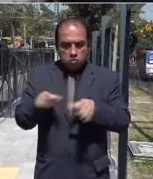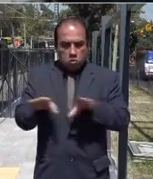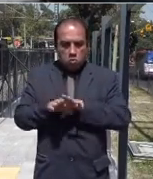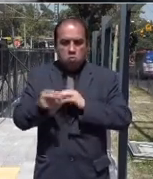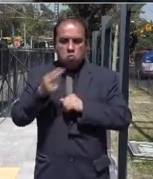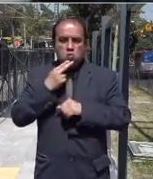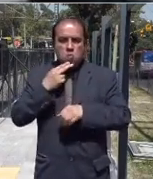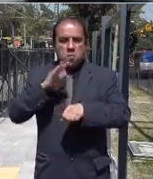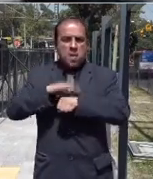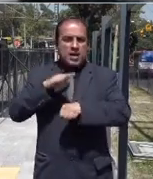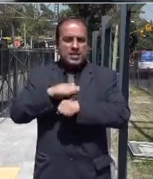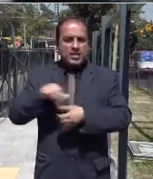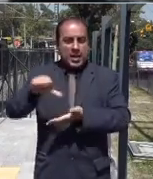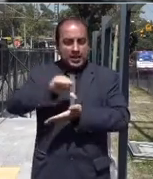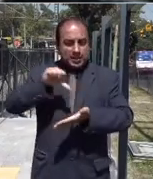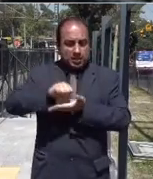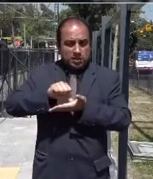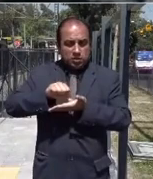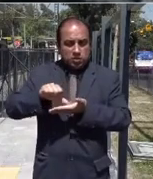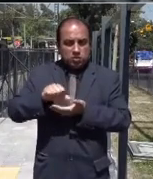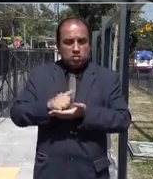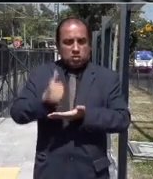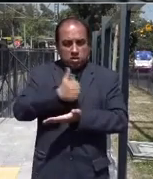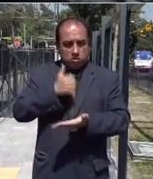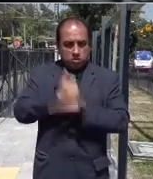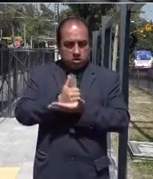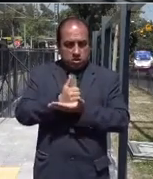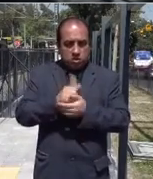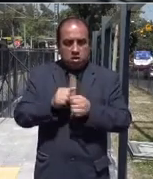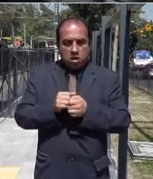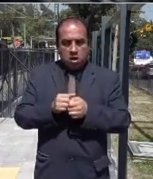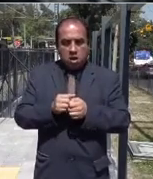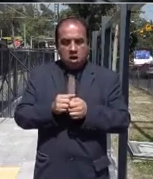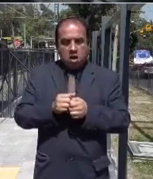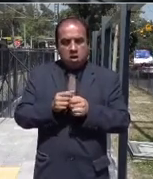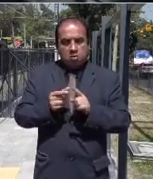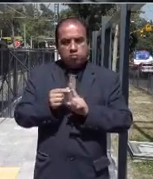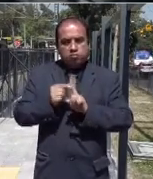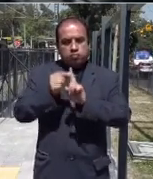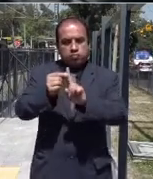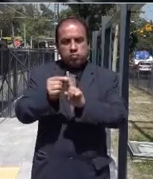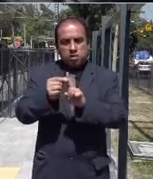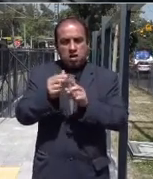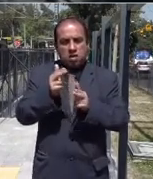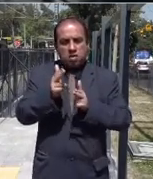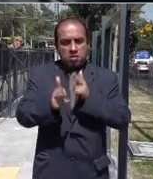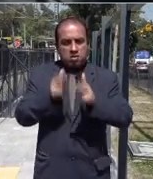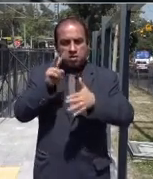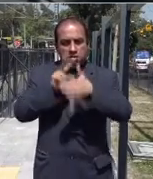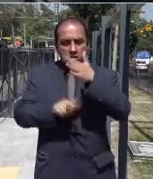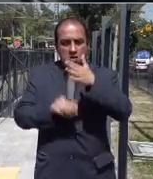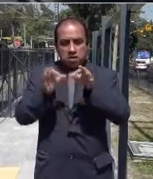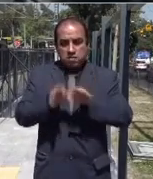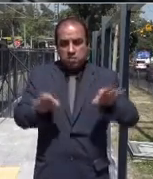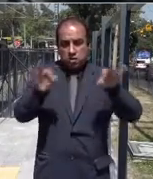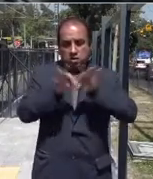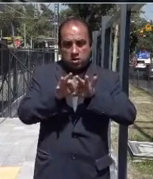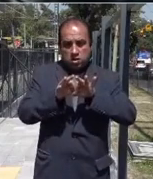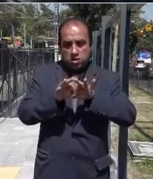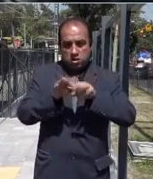ciudad. El trayecto del tren ligero es clave en la movilidad de la ciudad porque conecta las zonas